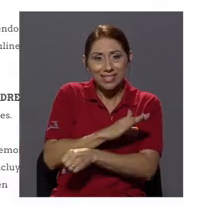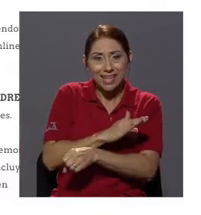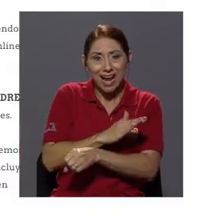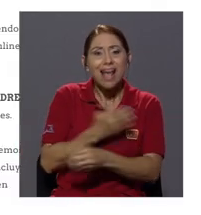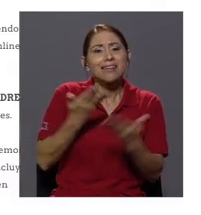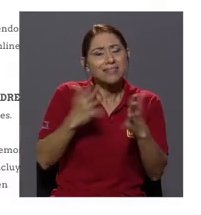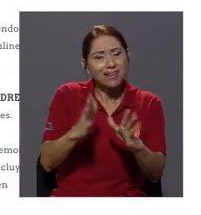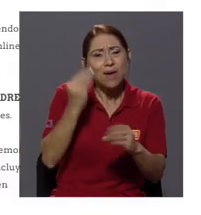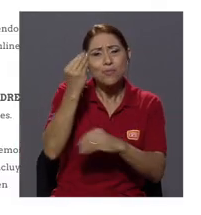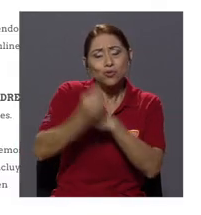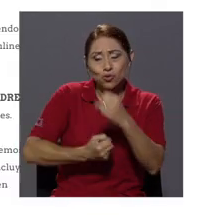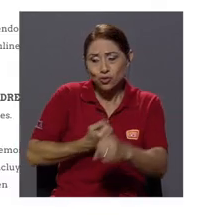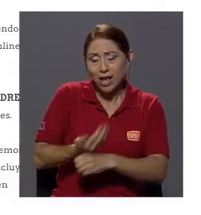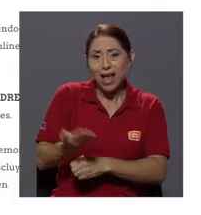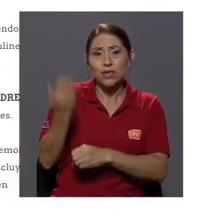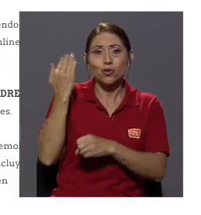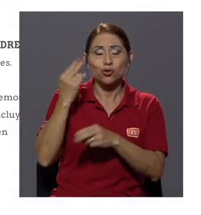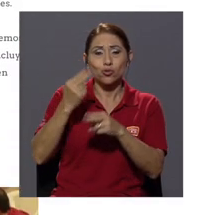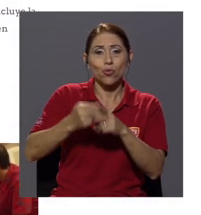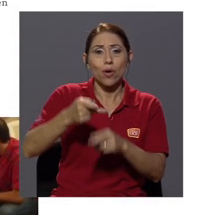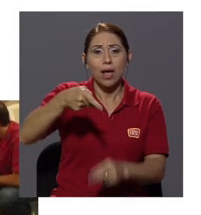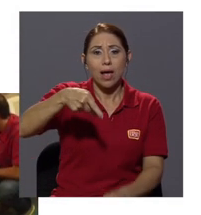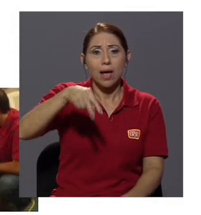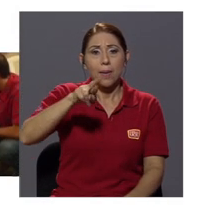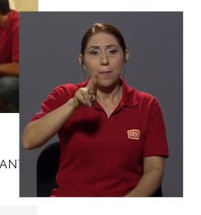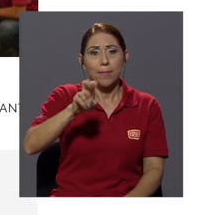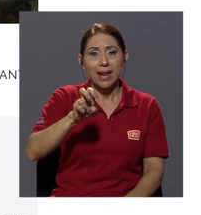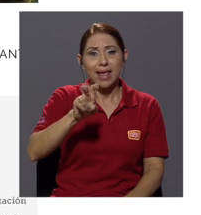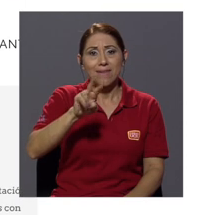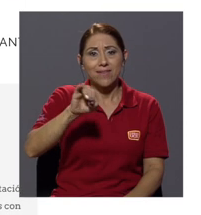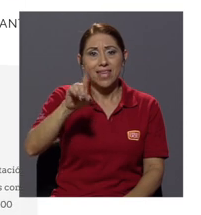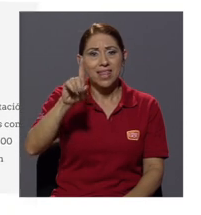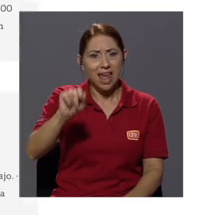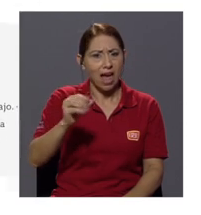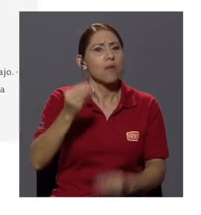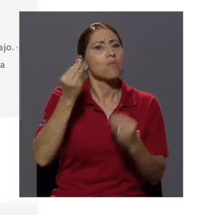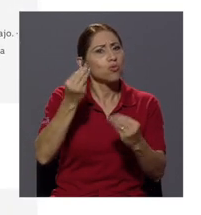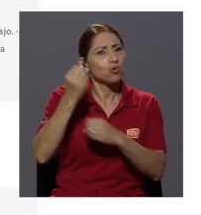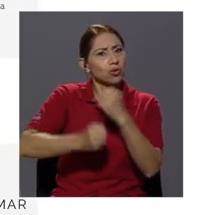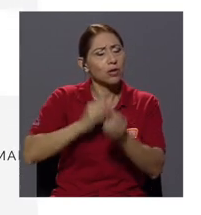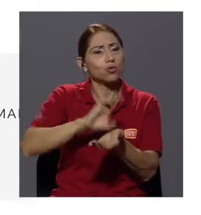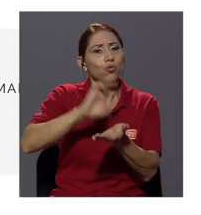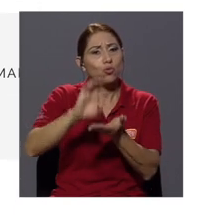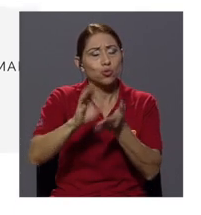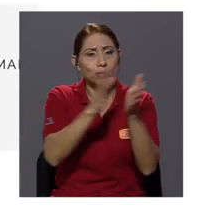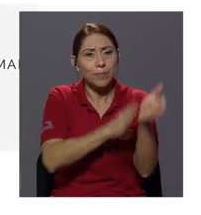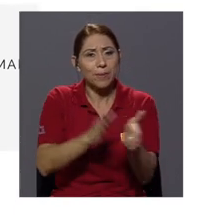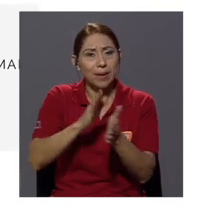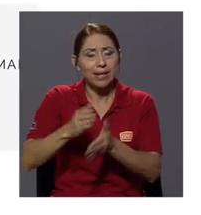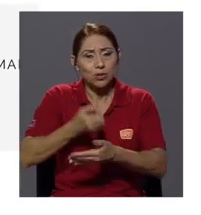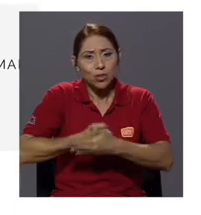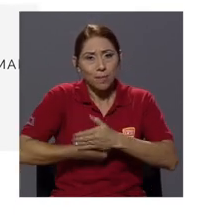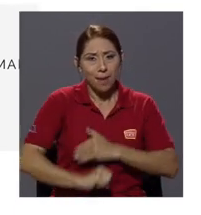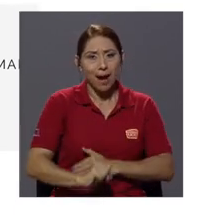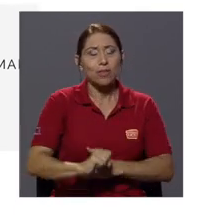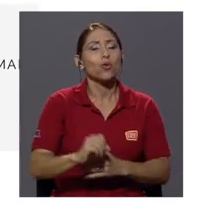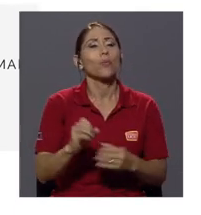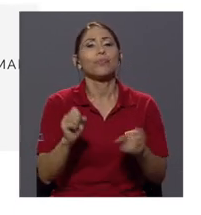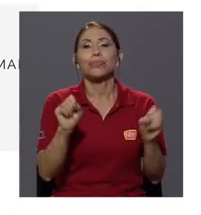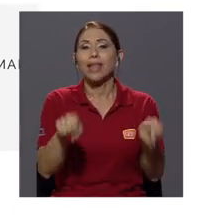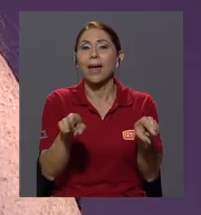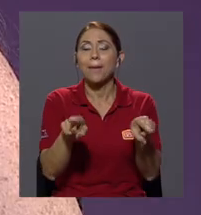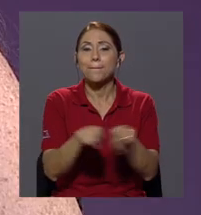prohibida que desde hace muchos años dar cursos de preparación de parto nosotros también vamos hoy hemos estado